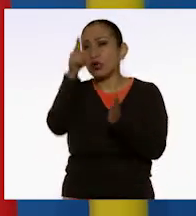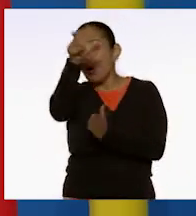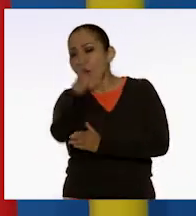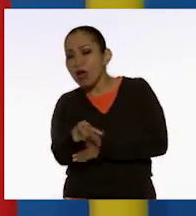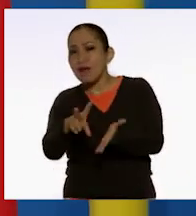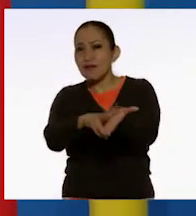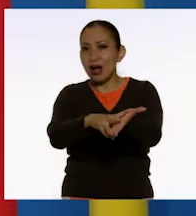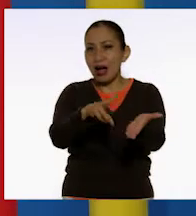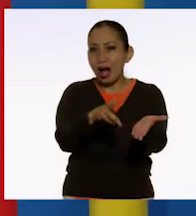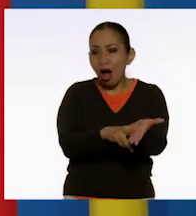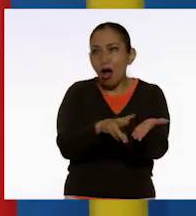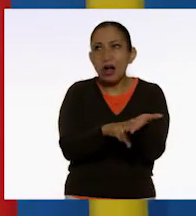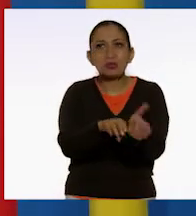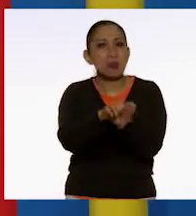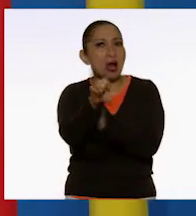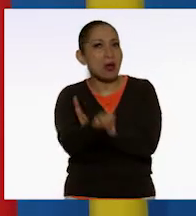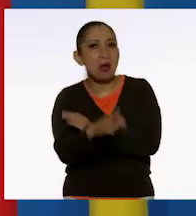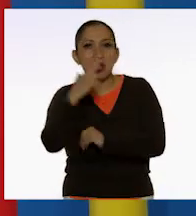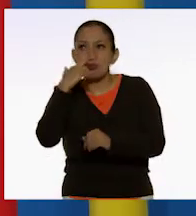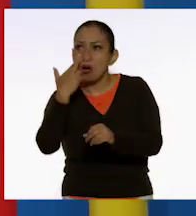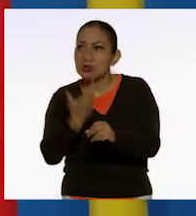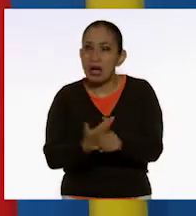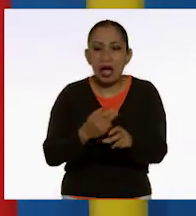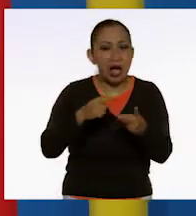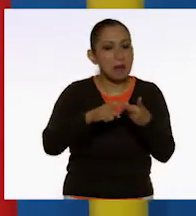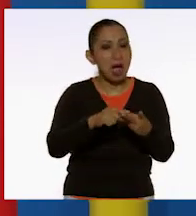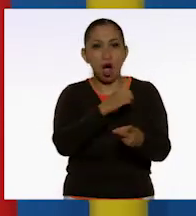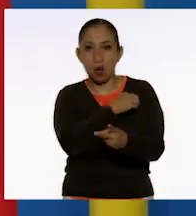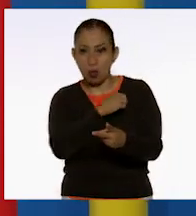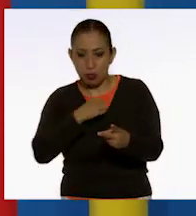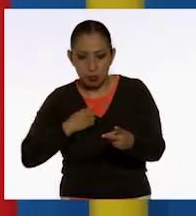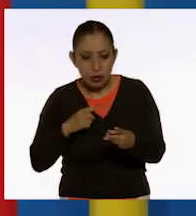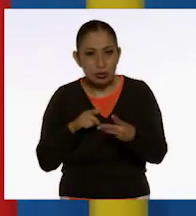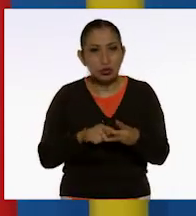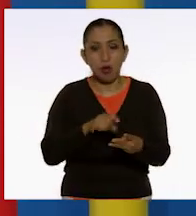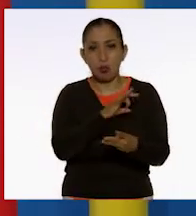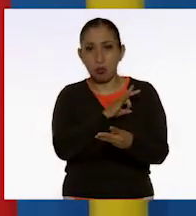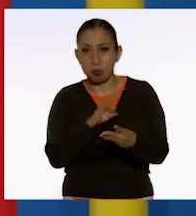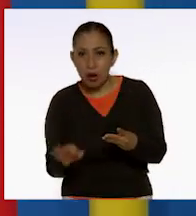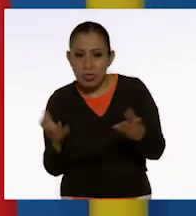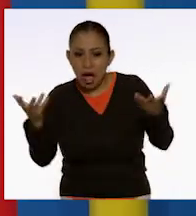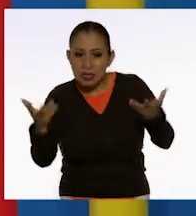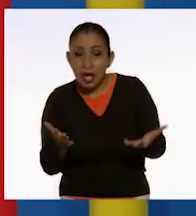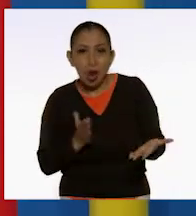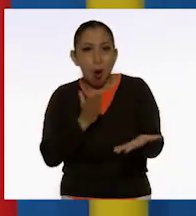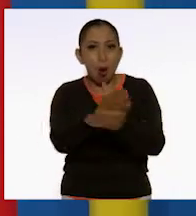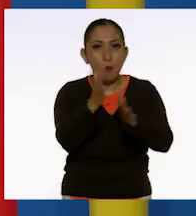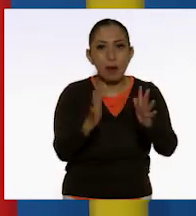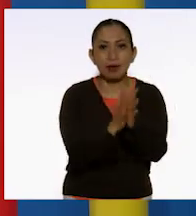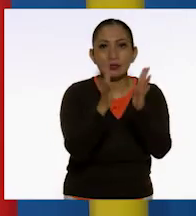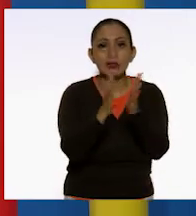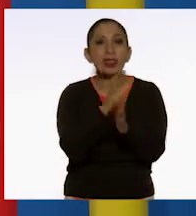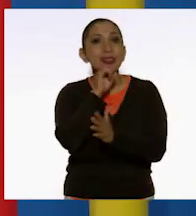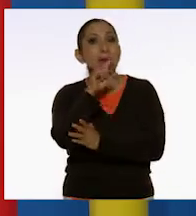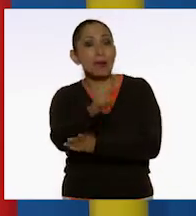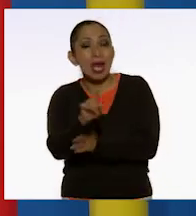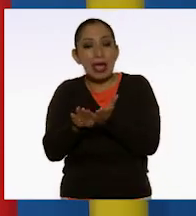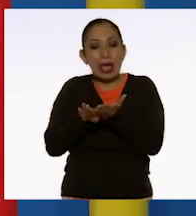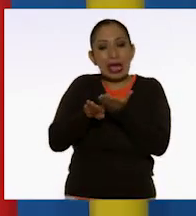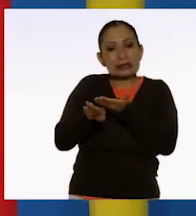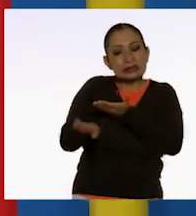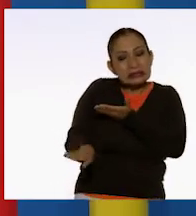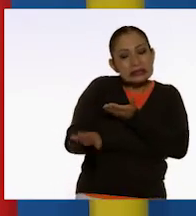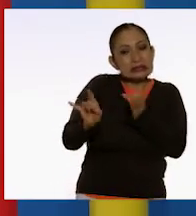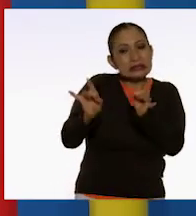y valores como la responsabilidad, el compromiso, la capacidad de acción y participación, así como la prevención